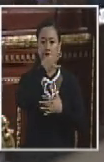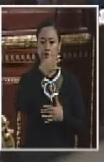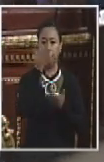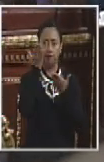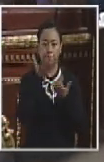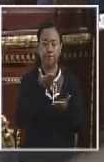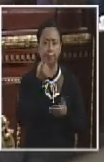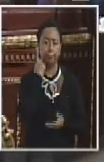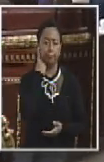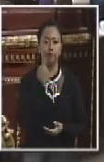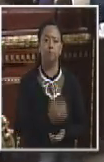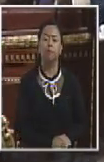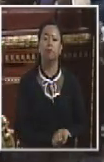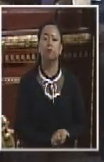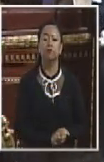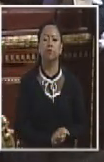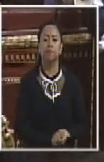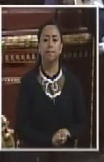Adelante, diputado. Gracias.